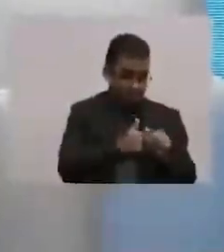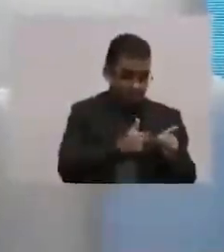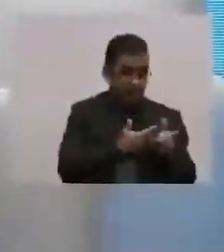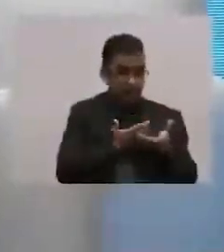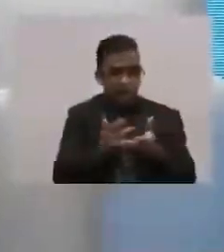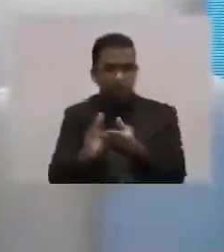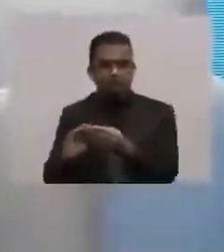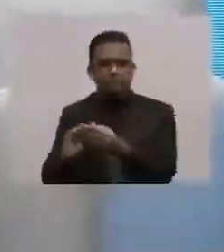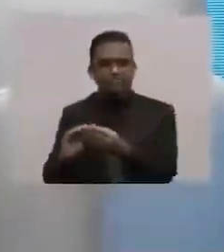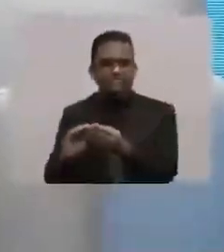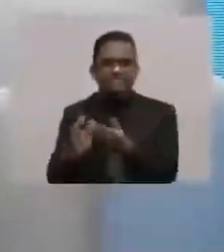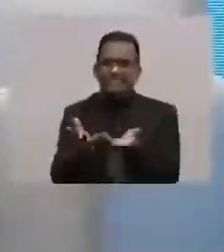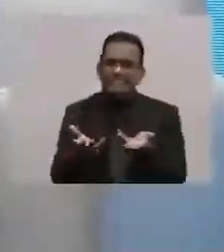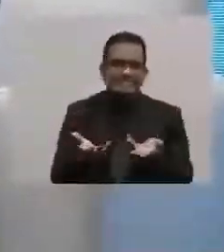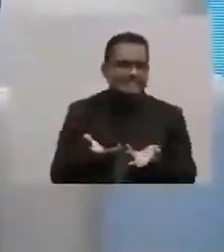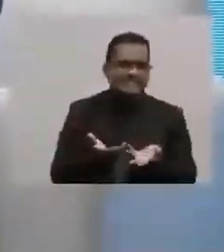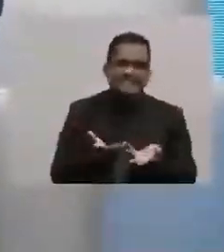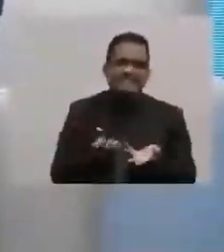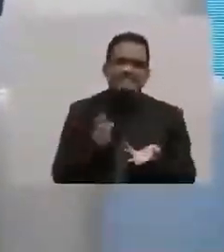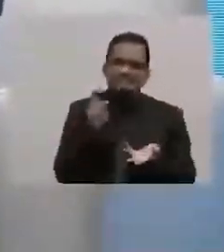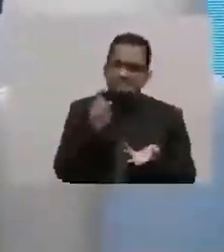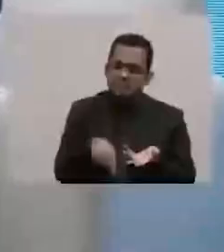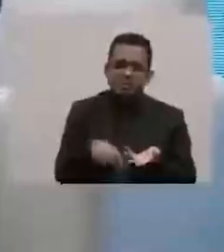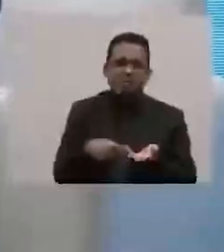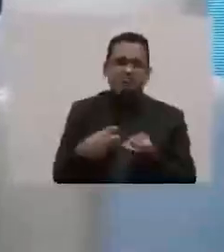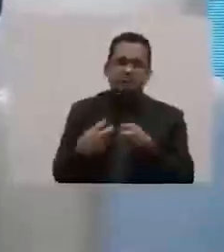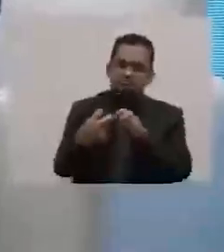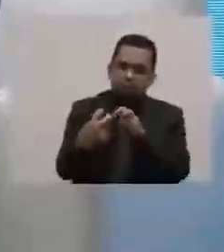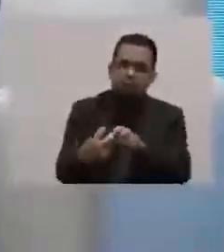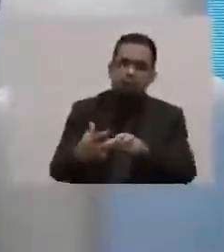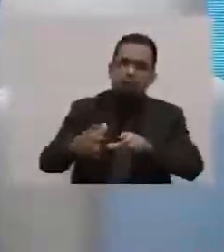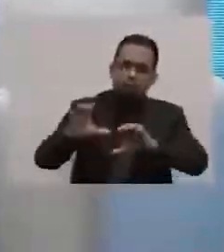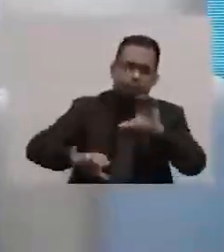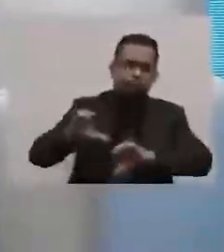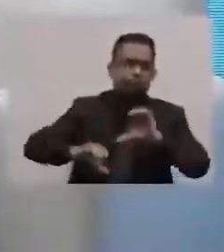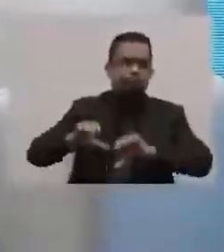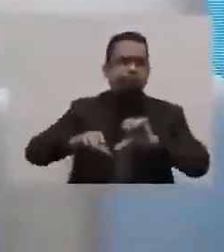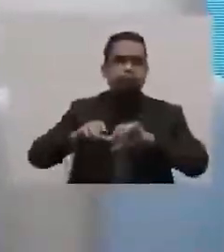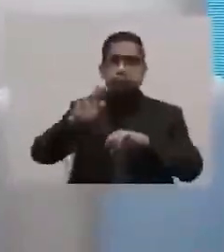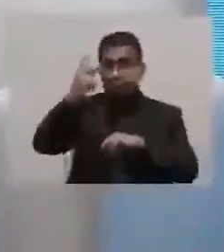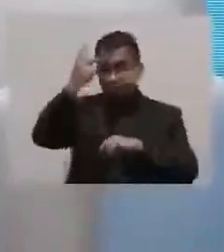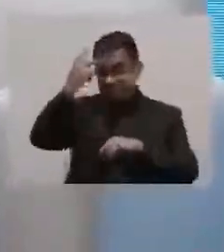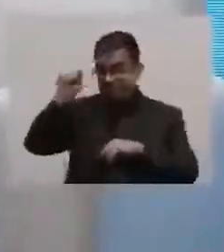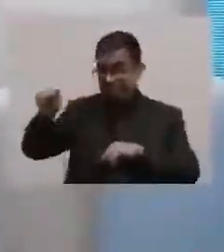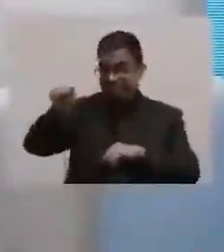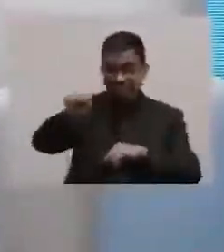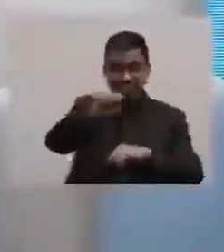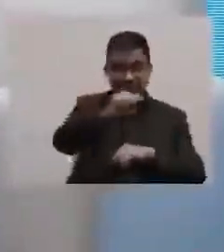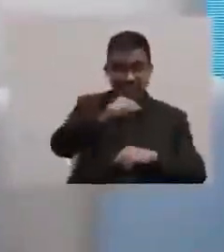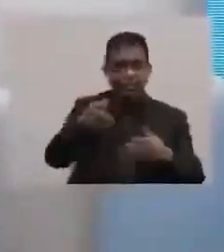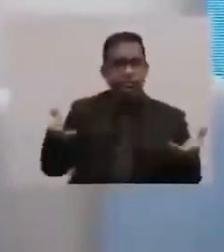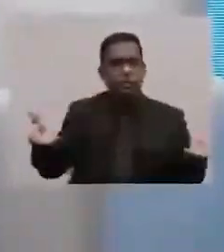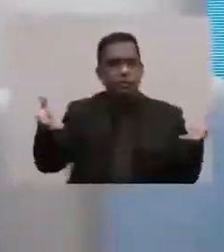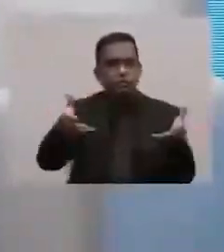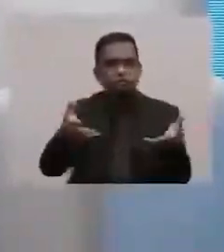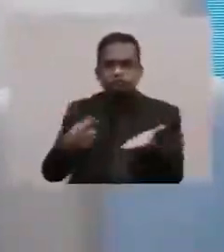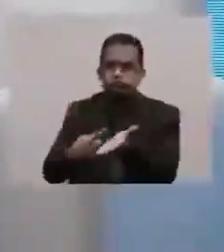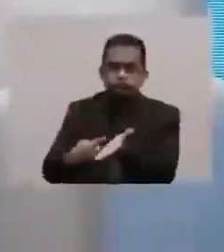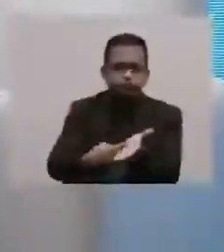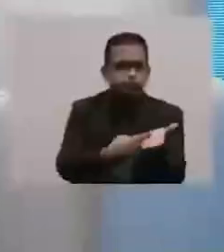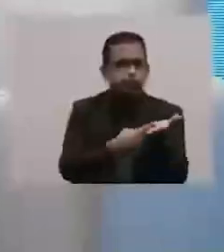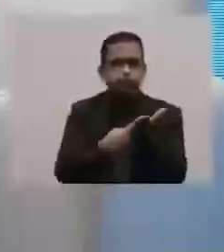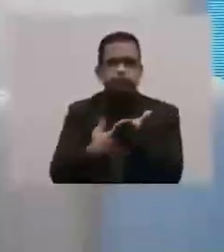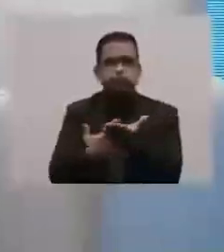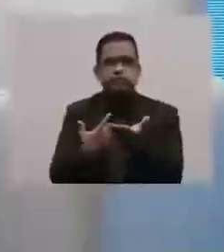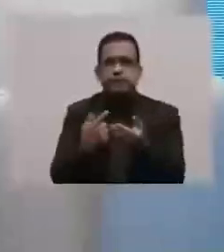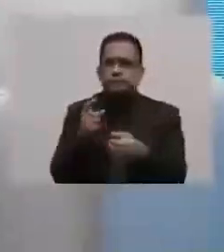tanto, yo creo que aquí hace falta un diálogo de las cabezas de los partidos políticos para que se pongan de acuerdo sobre qué